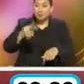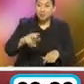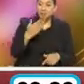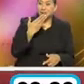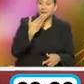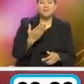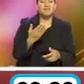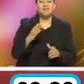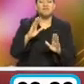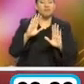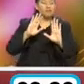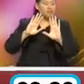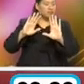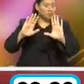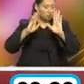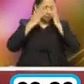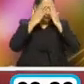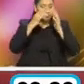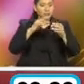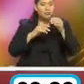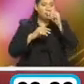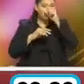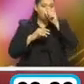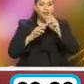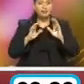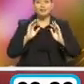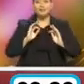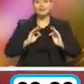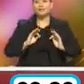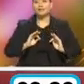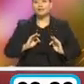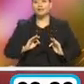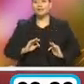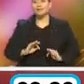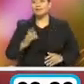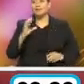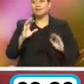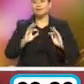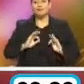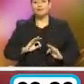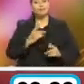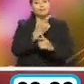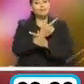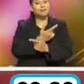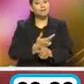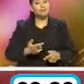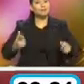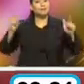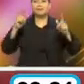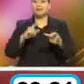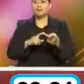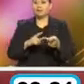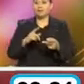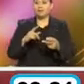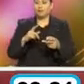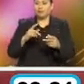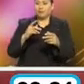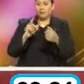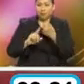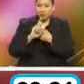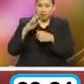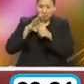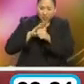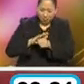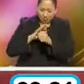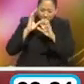un estado en donde a lo mejor se sienten más relajados o en donde se sienten más libres, no tan presionados, ¿no? Y esa es una de